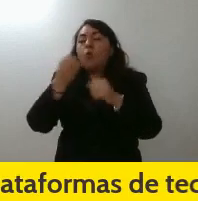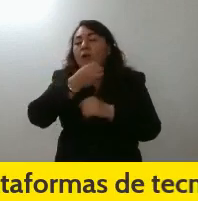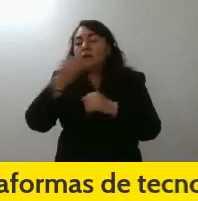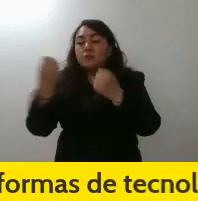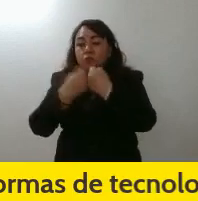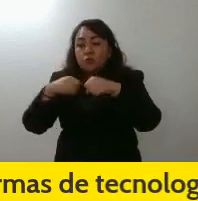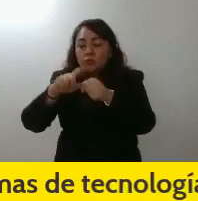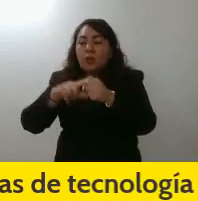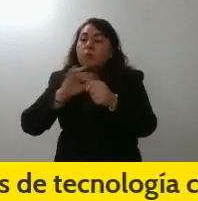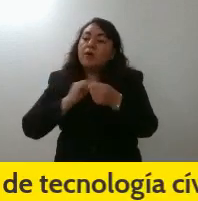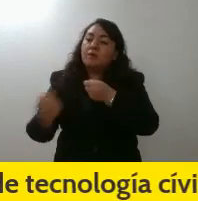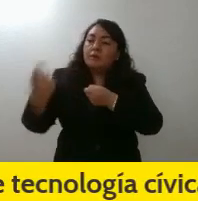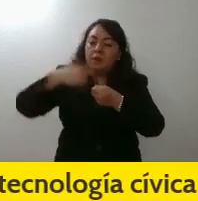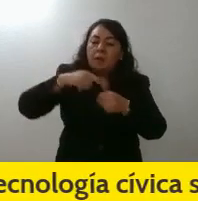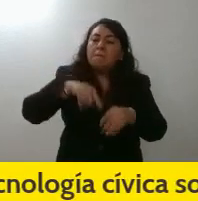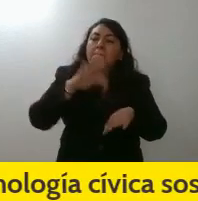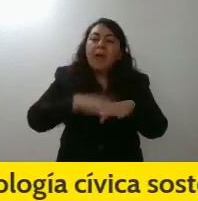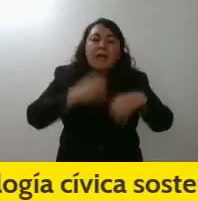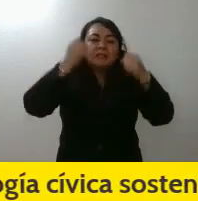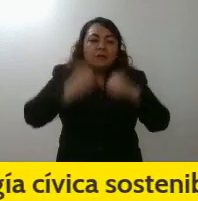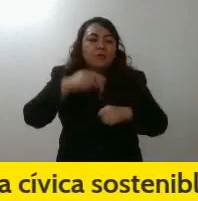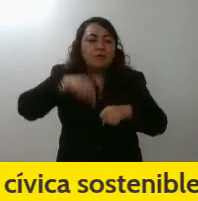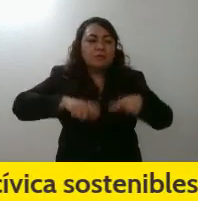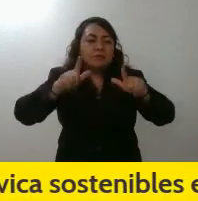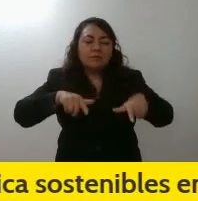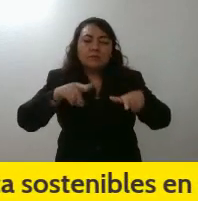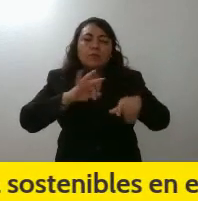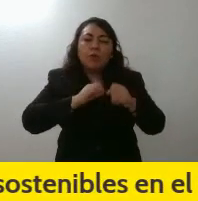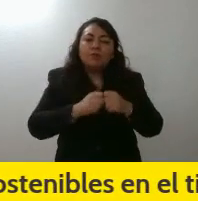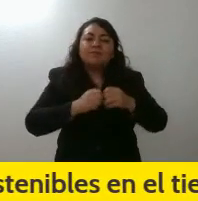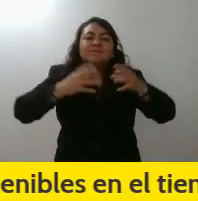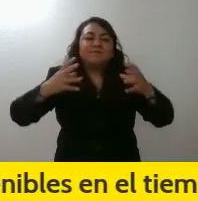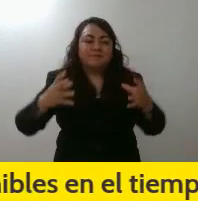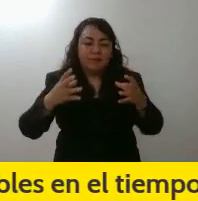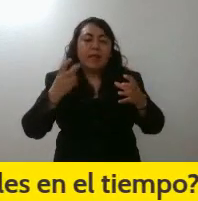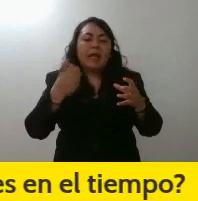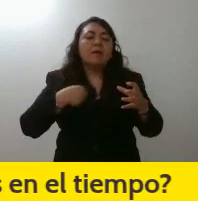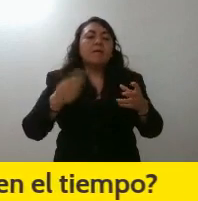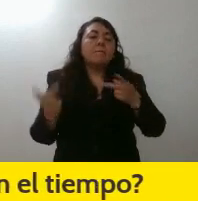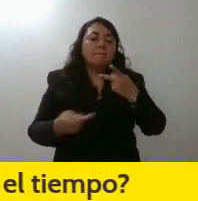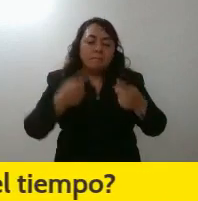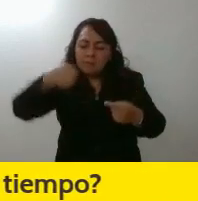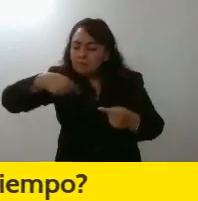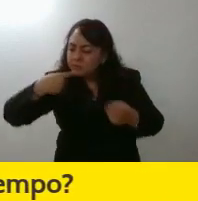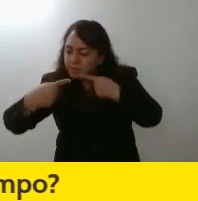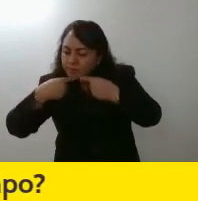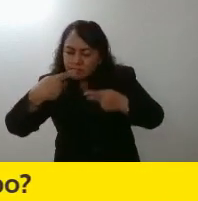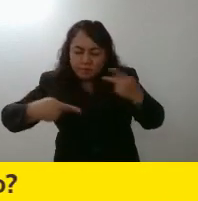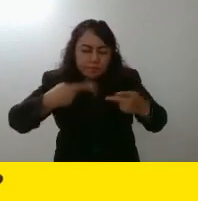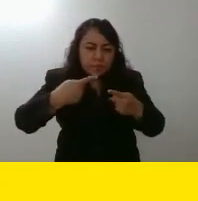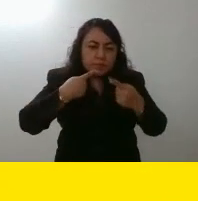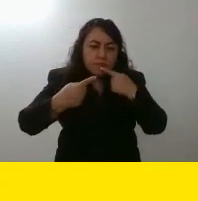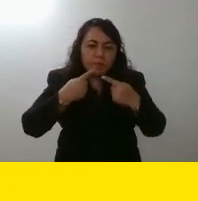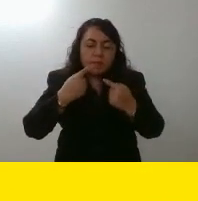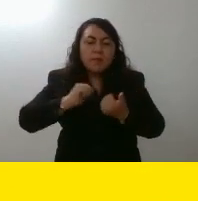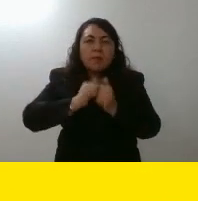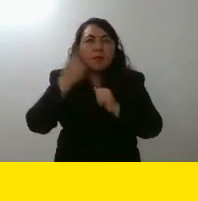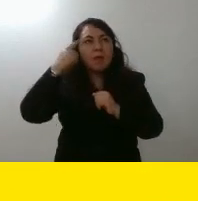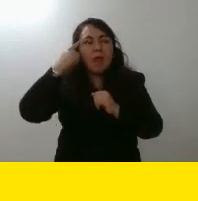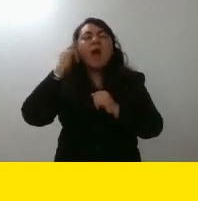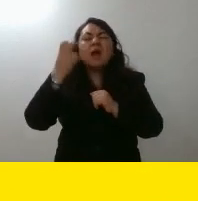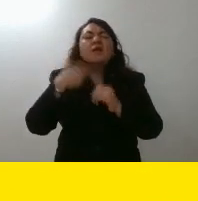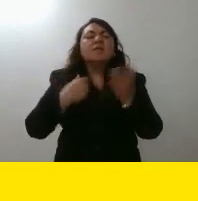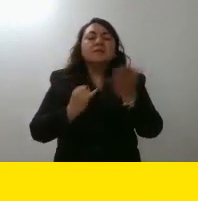garantizar la sostenibilidad del proyecto. Básicamente era esa la pregunta que nos hacíamos y por la cual creamos estos perfiles